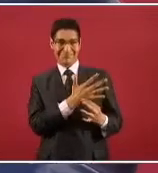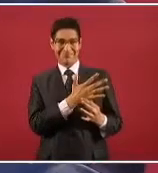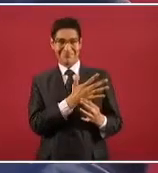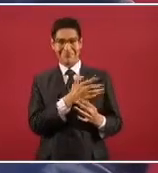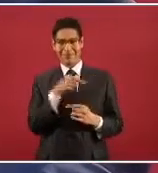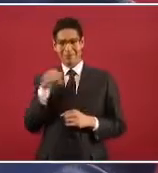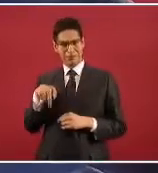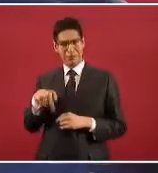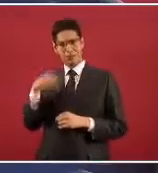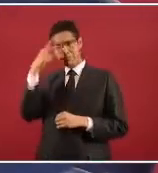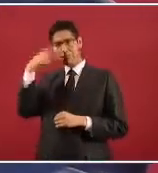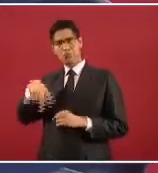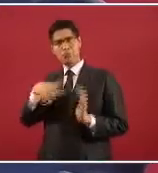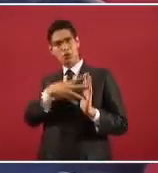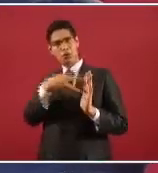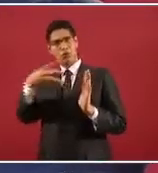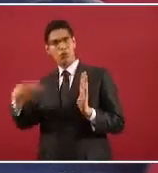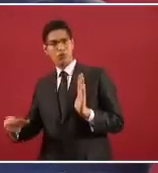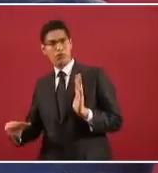Además, si no fuese así,